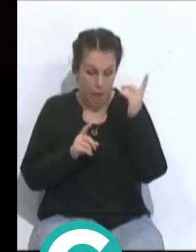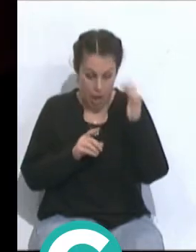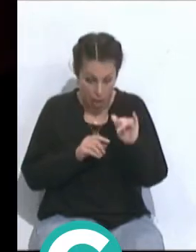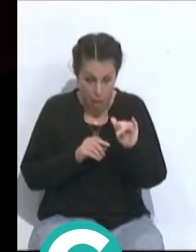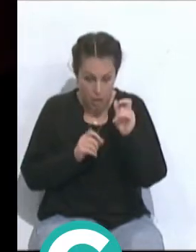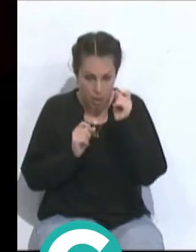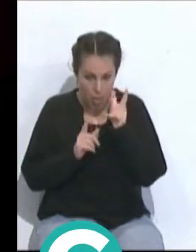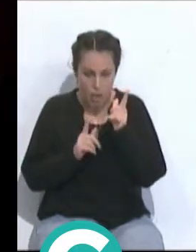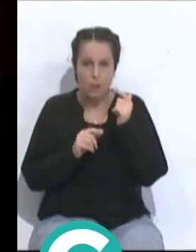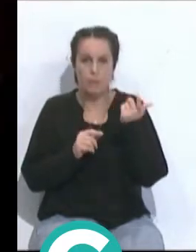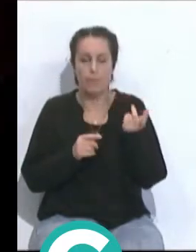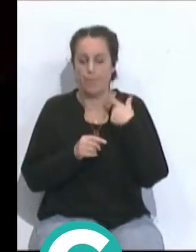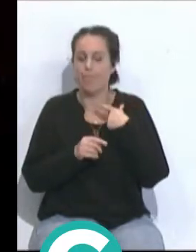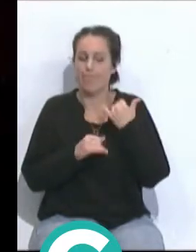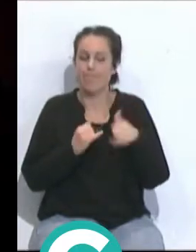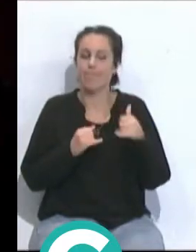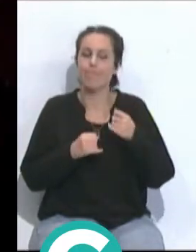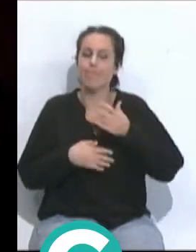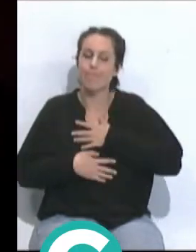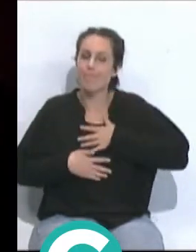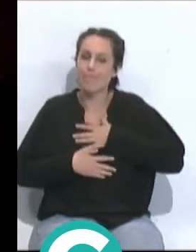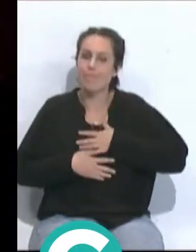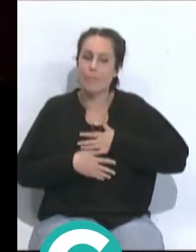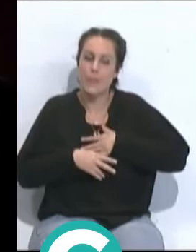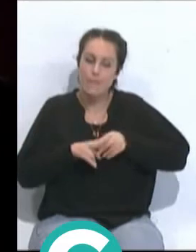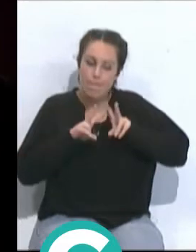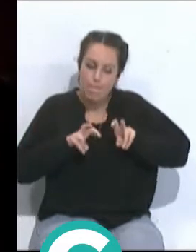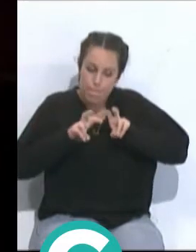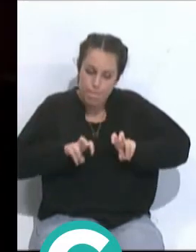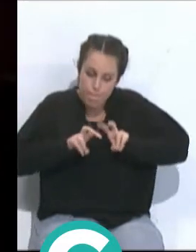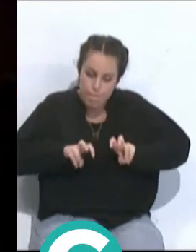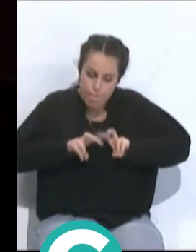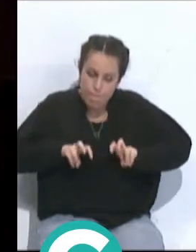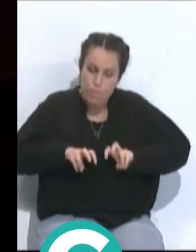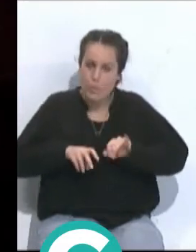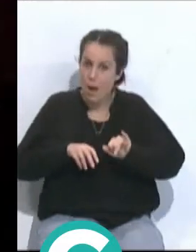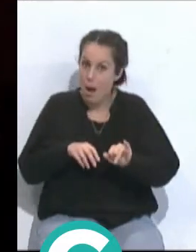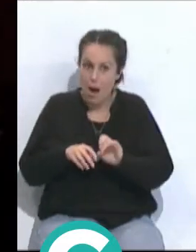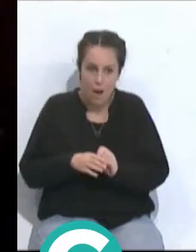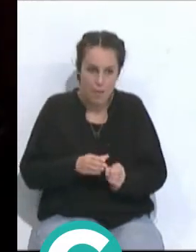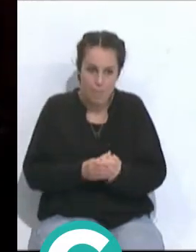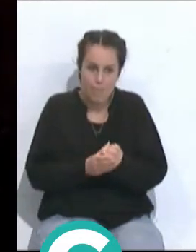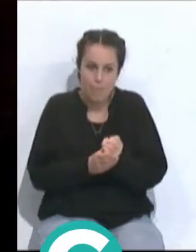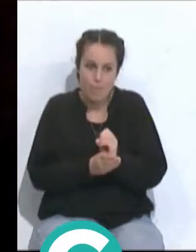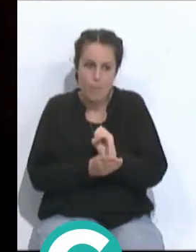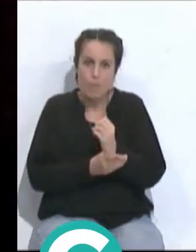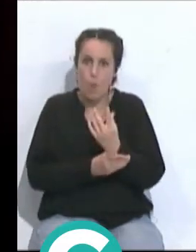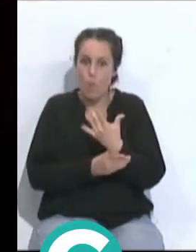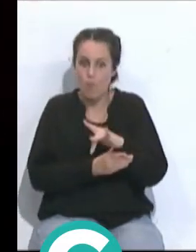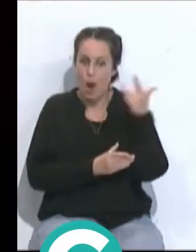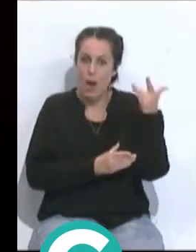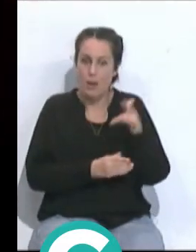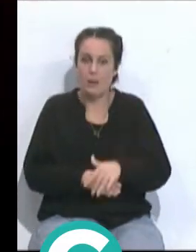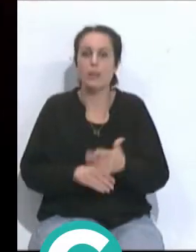y al final es muy gratificante ver cómo sigues escarbando y siguen saliendo diamantes en bruto de la obra de Juan